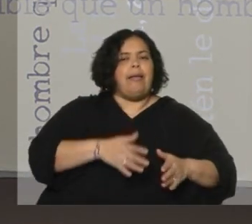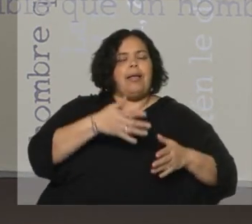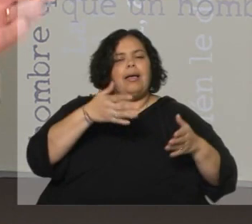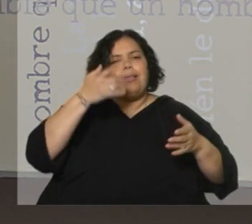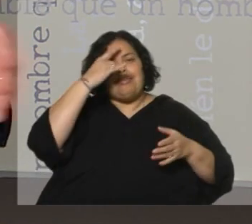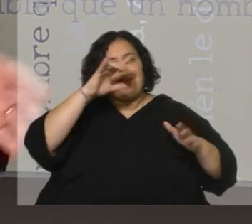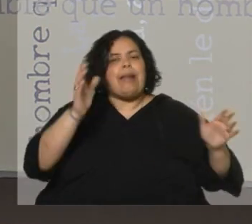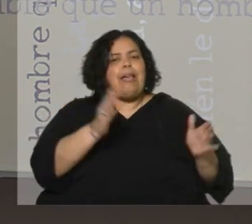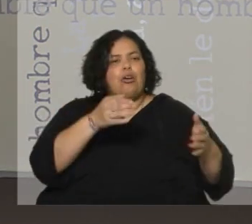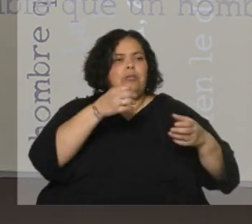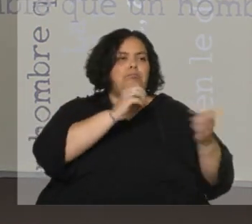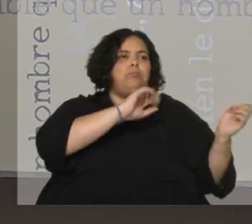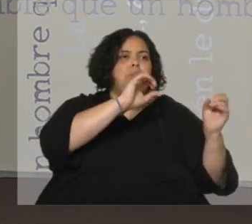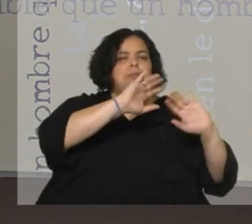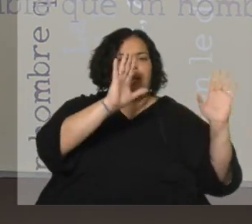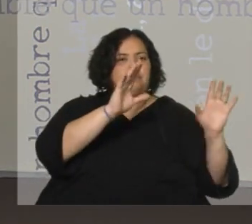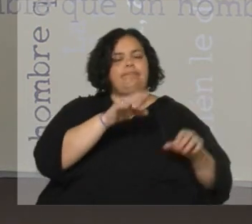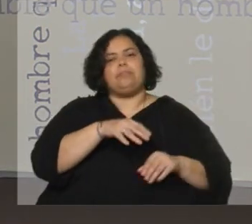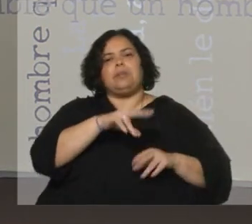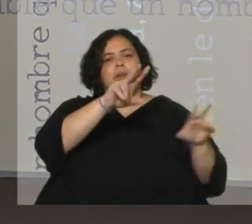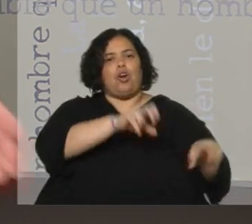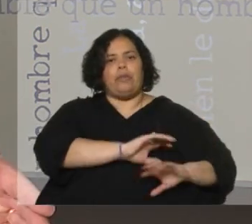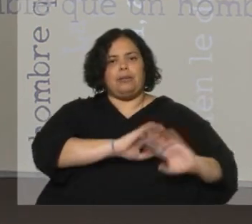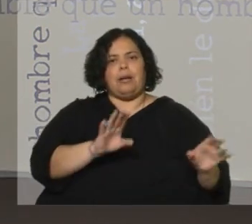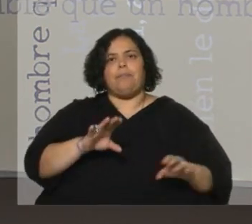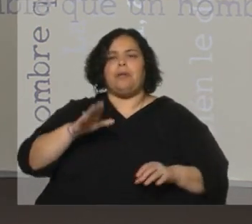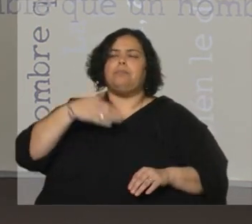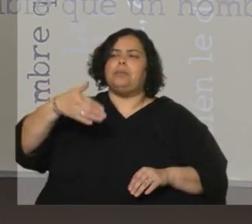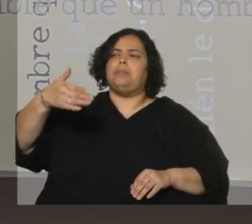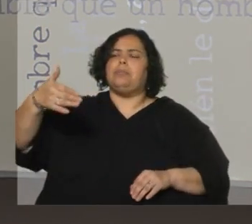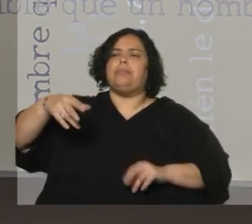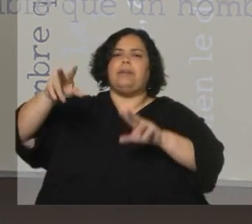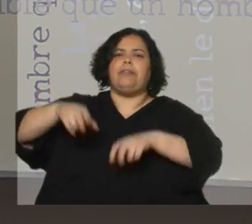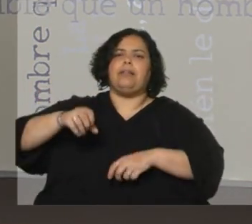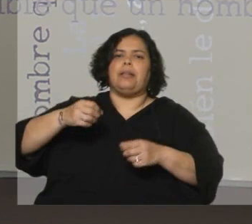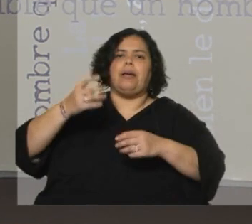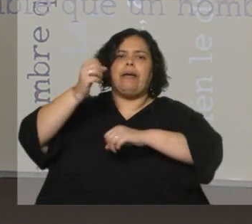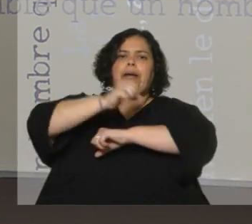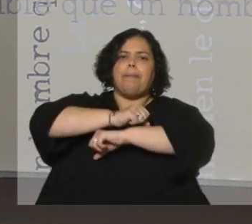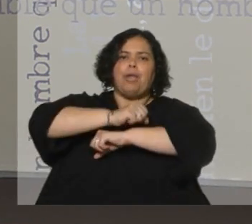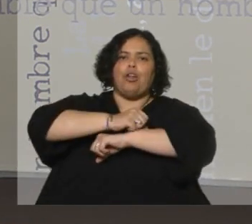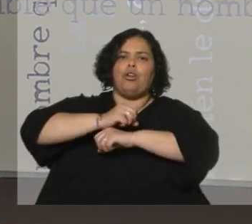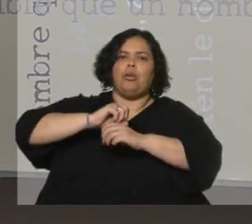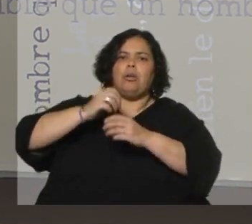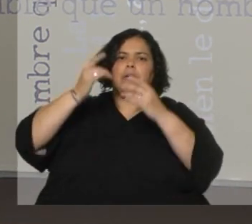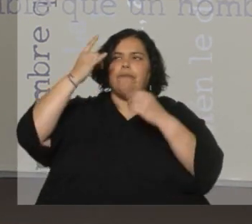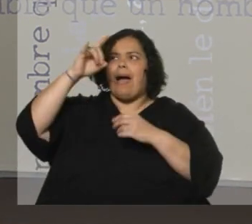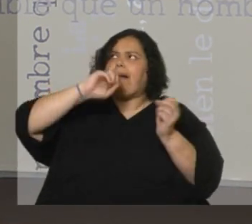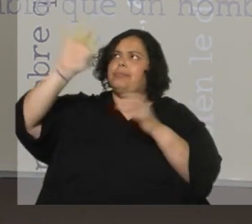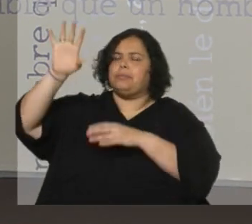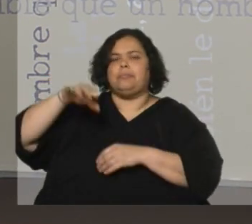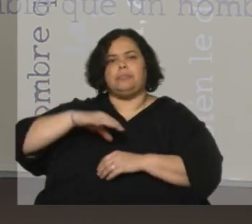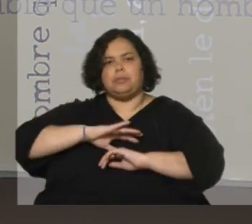a un productor de me lo paga mes a mes dice ni loco Yo le pago tal fecha tal fecha mesa mes no no no no puedo tiene una